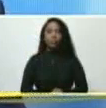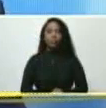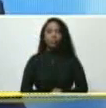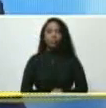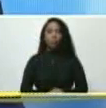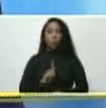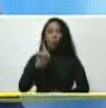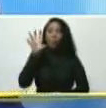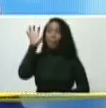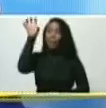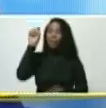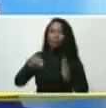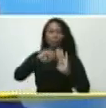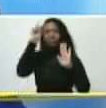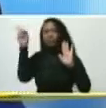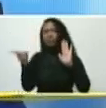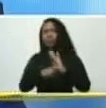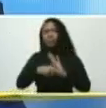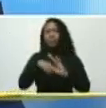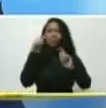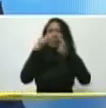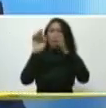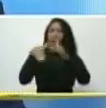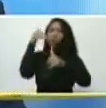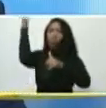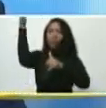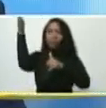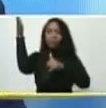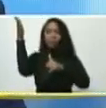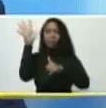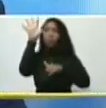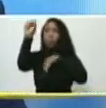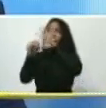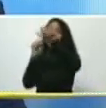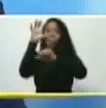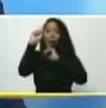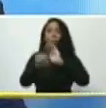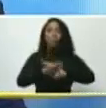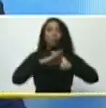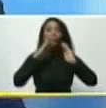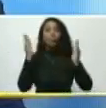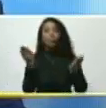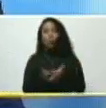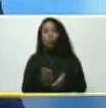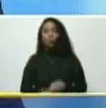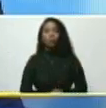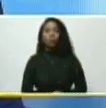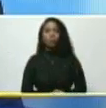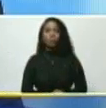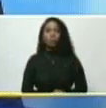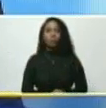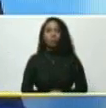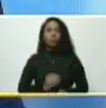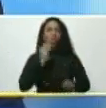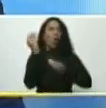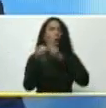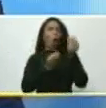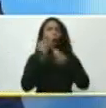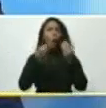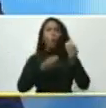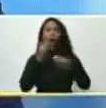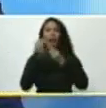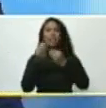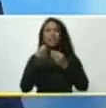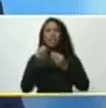un país netamente importador, consumidor del mundo, y cómo desfasaba a